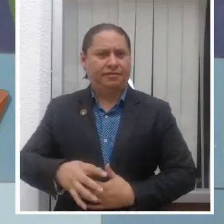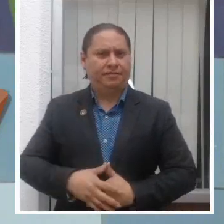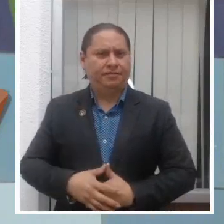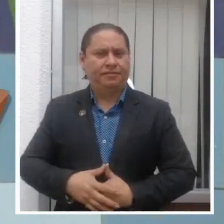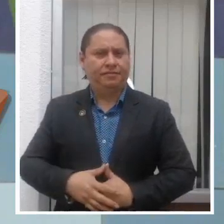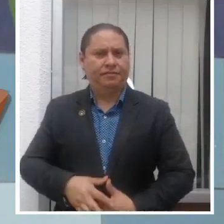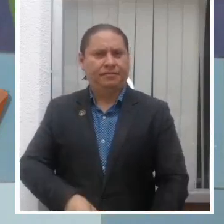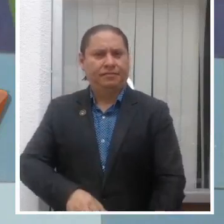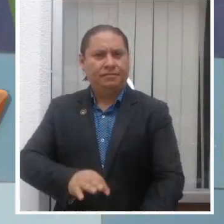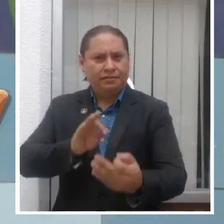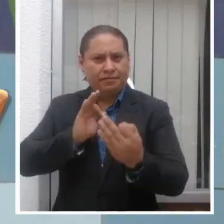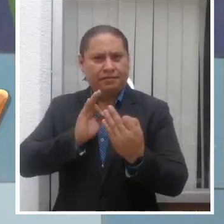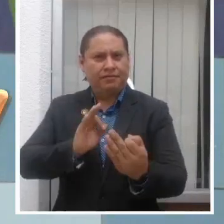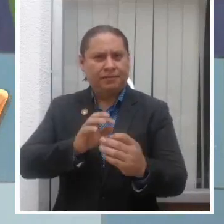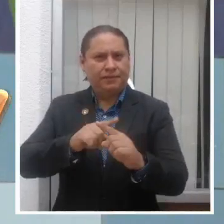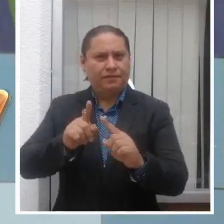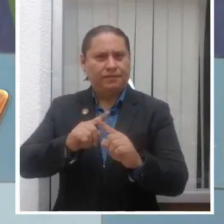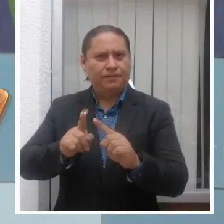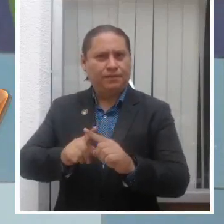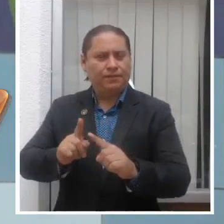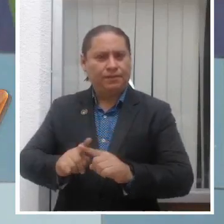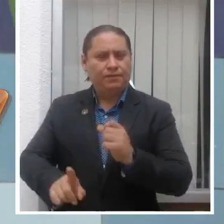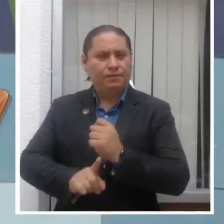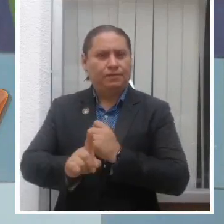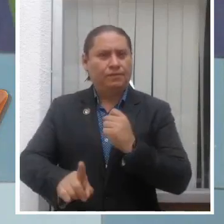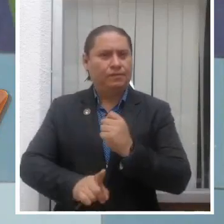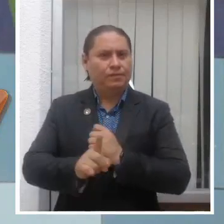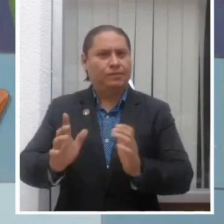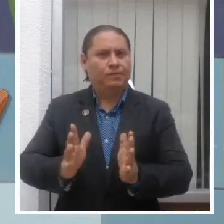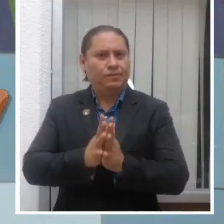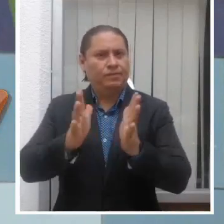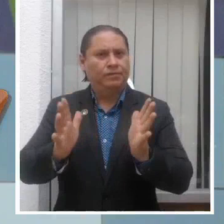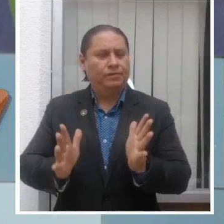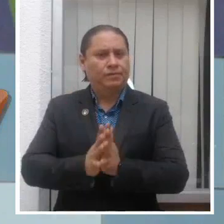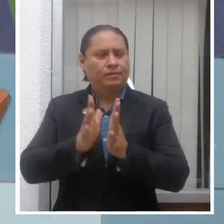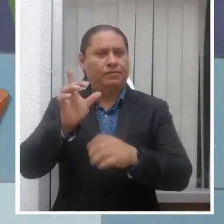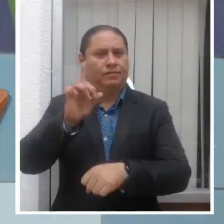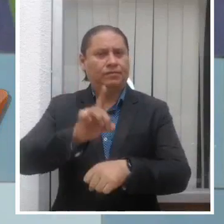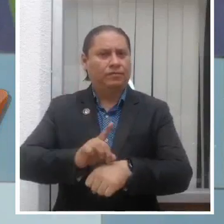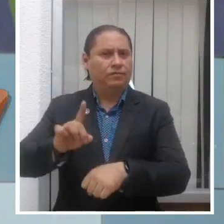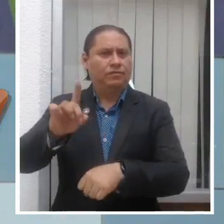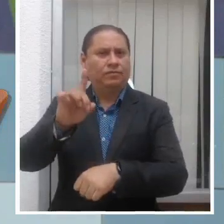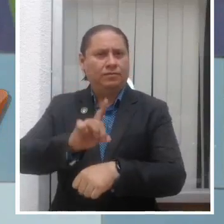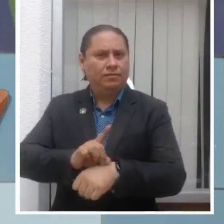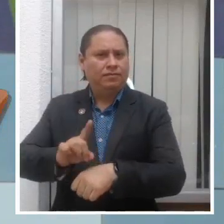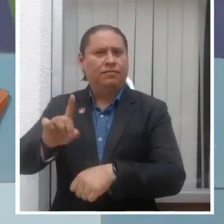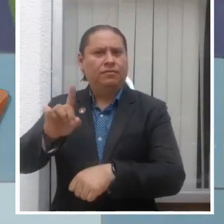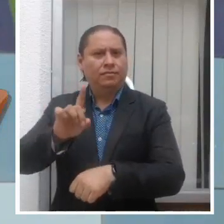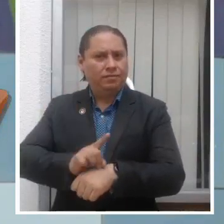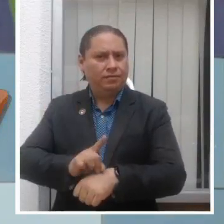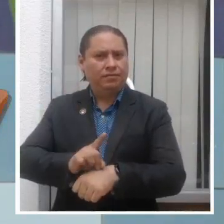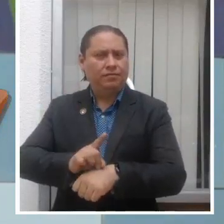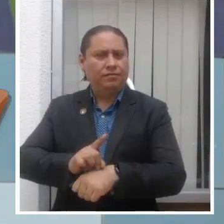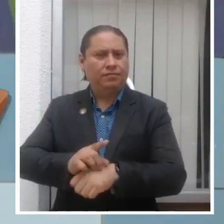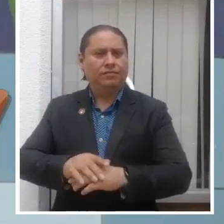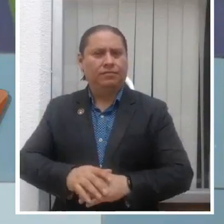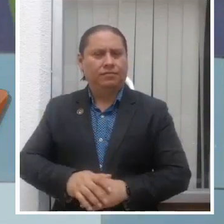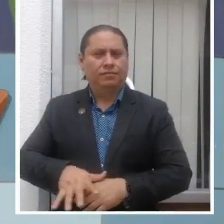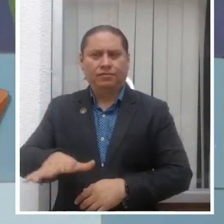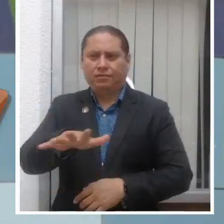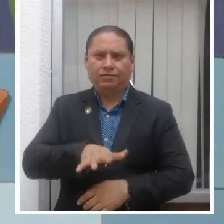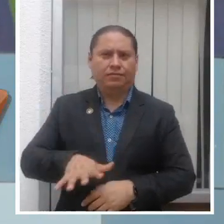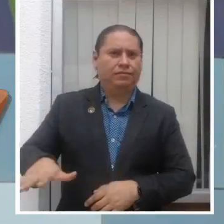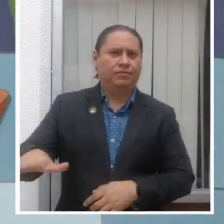que se enfrentó a tantas adversidades de lucha día con día contra un sistema que da